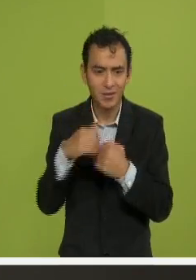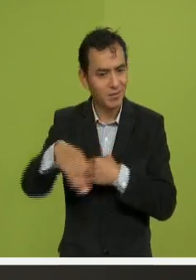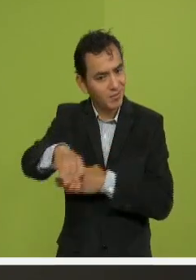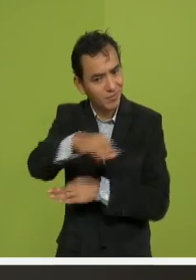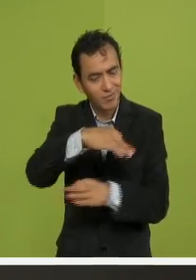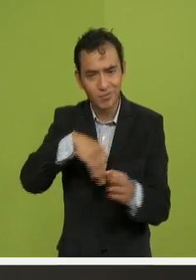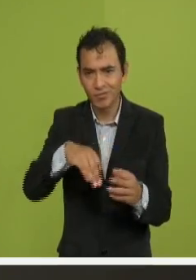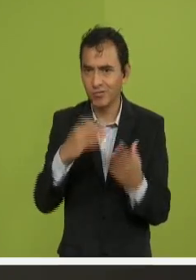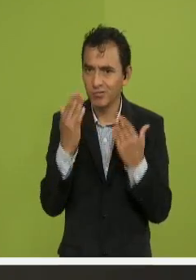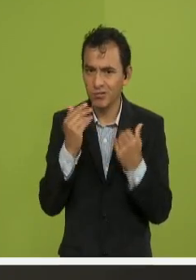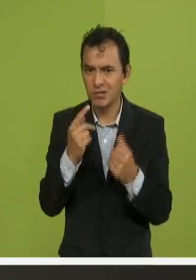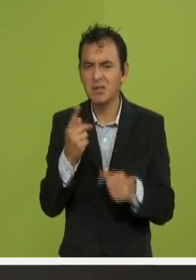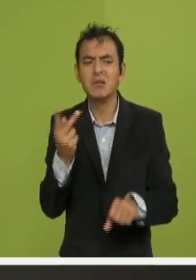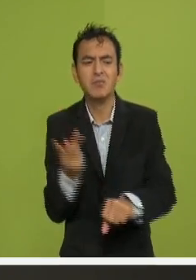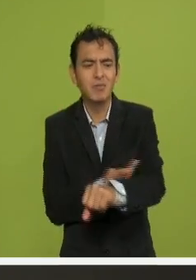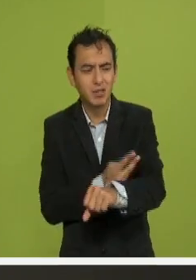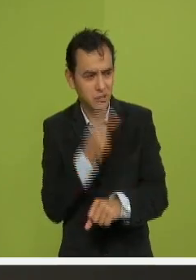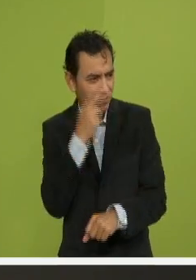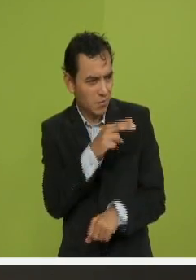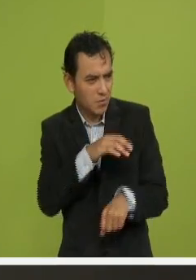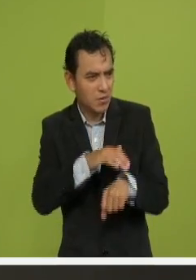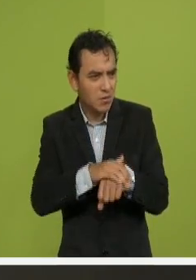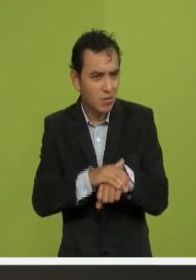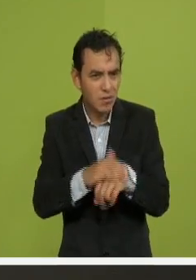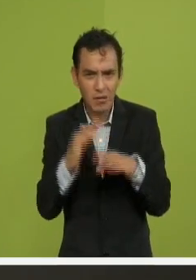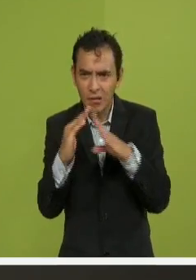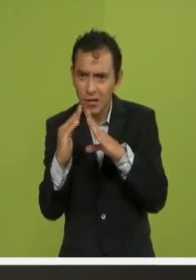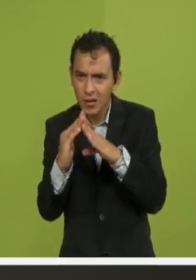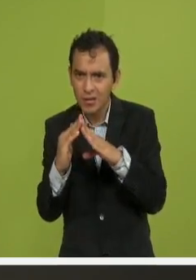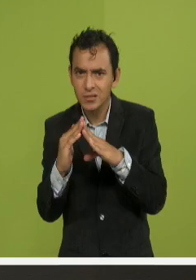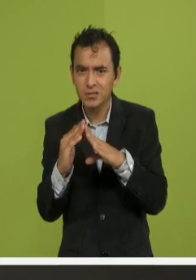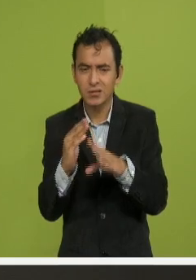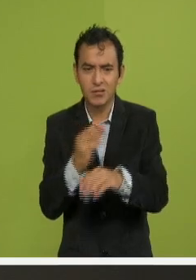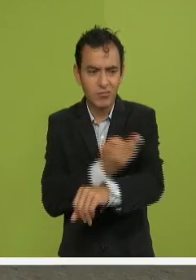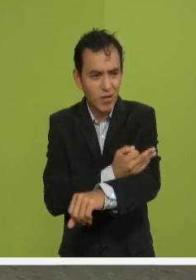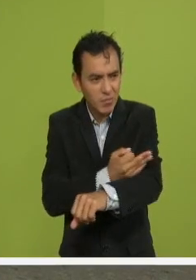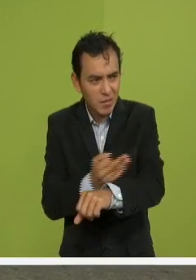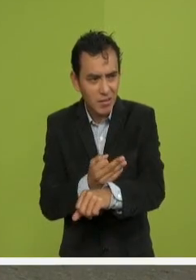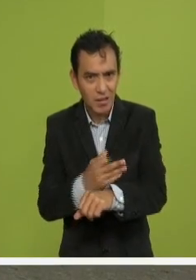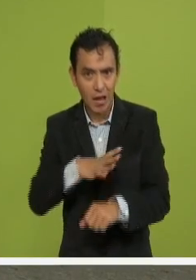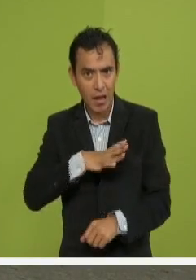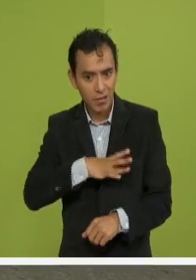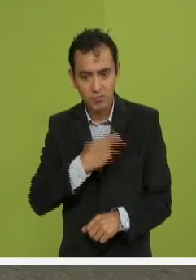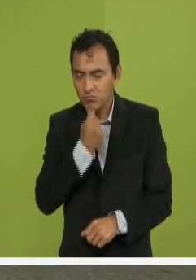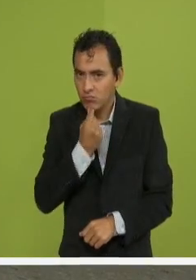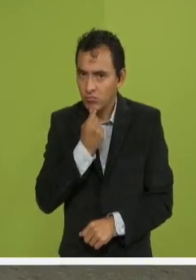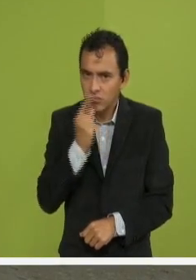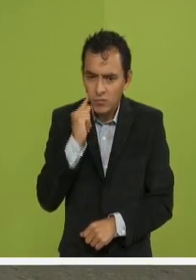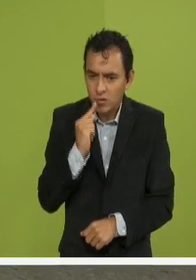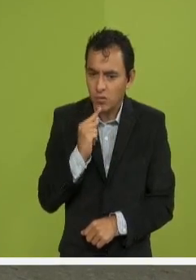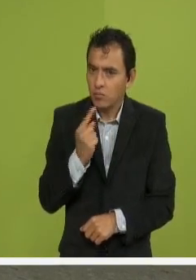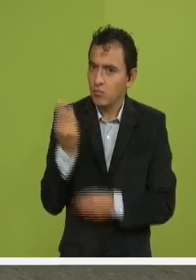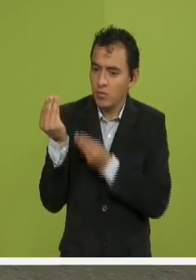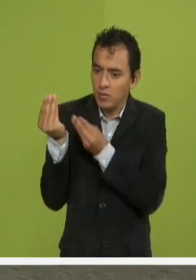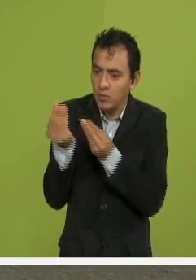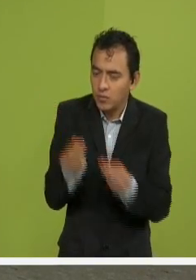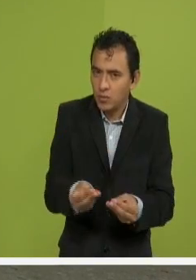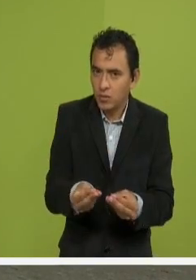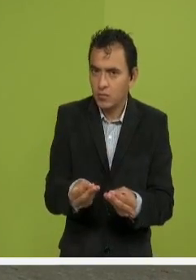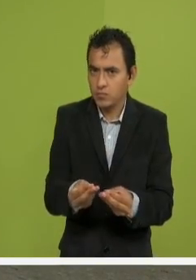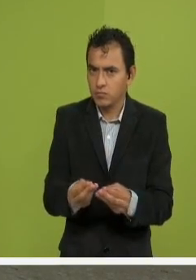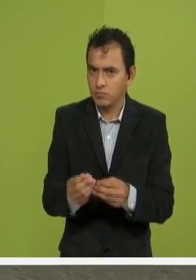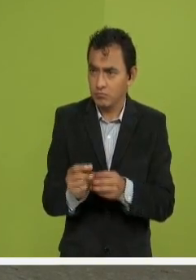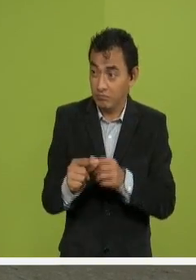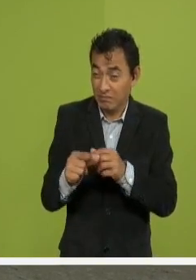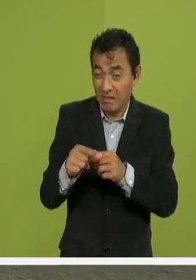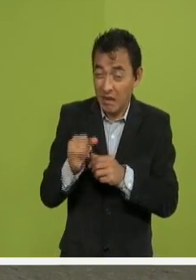en casa de una amiga o del amigo o de algún familiar existe una niña o un niño que trajeron de la